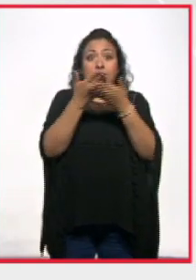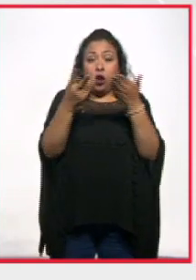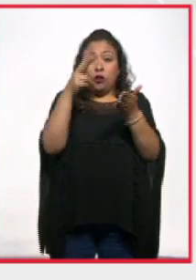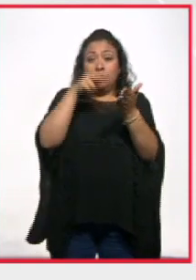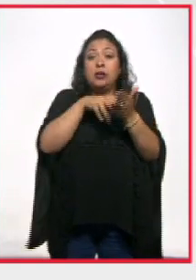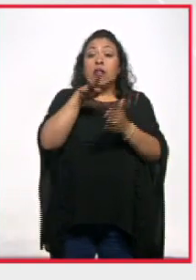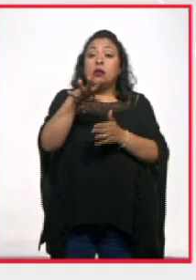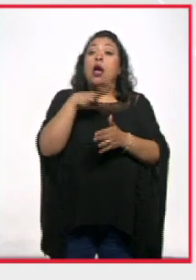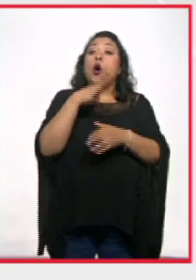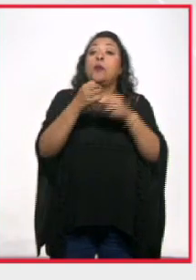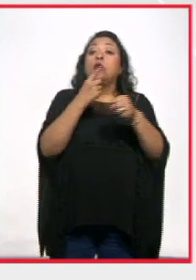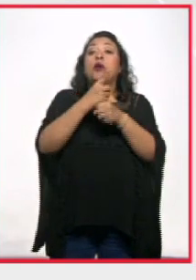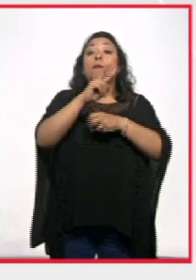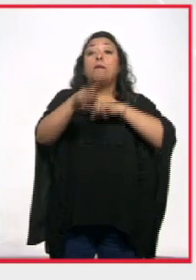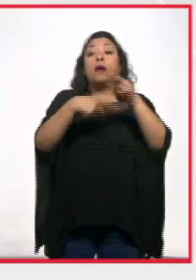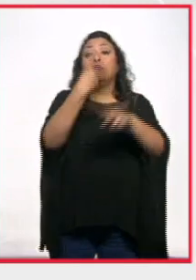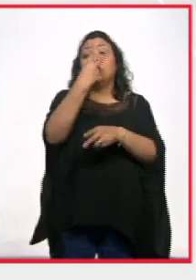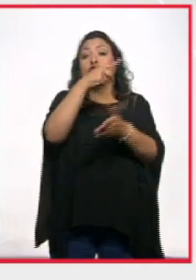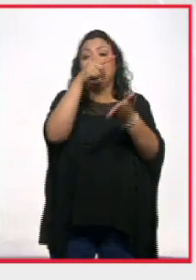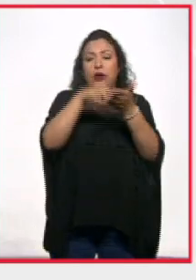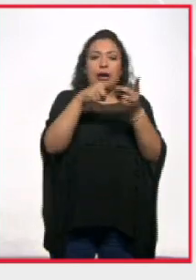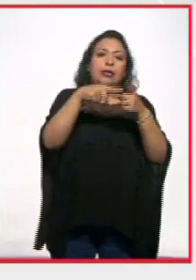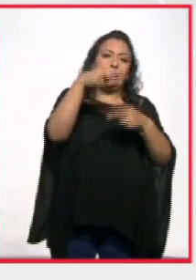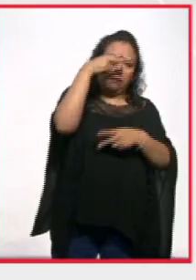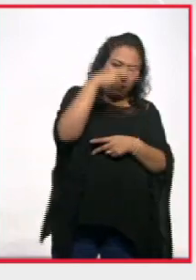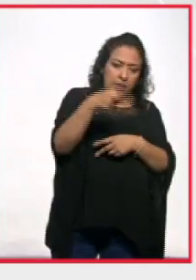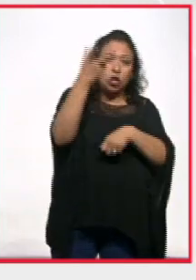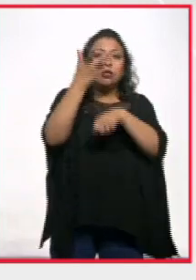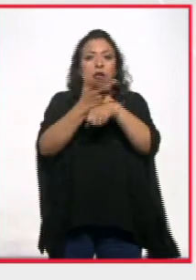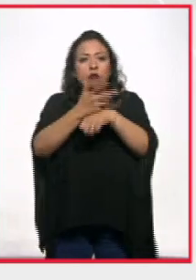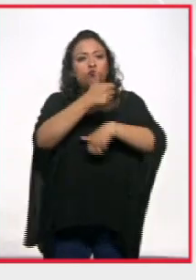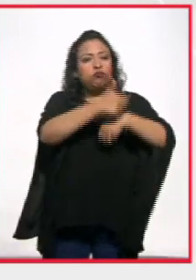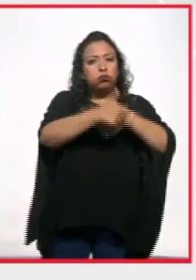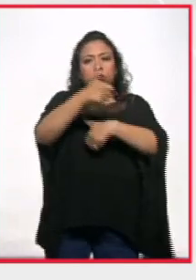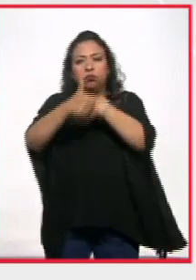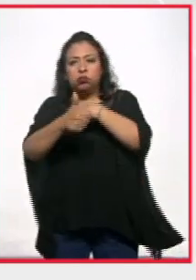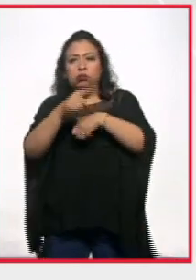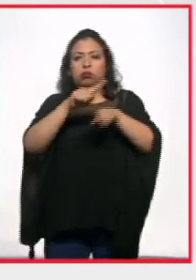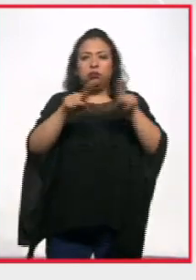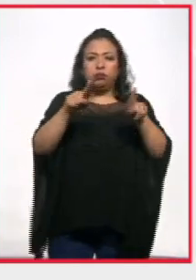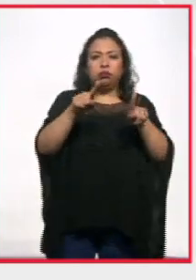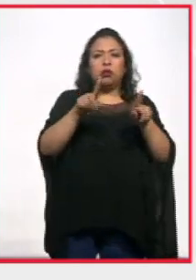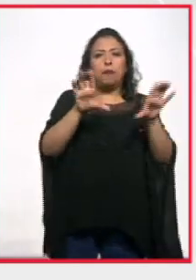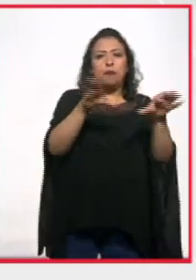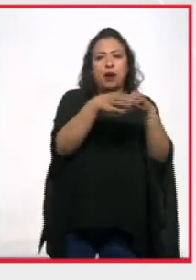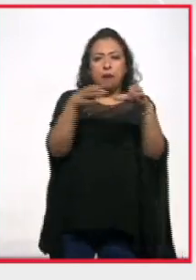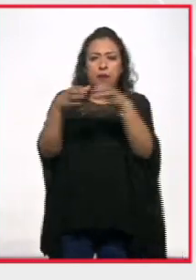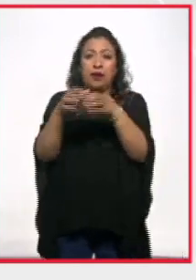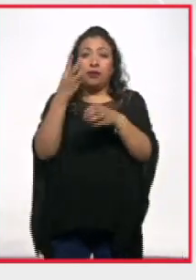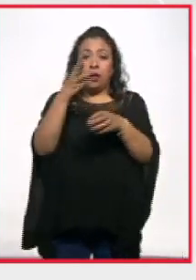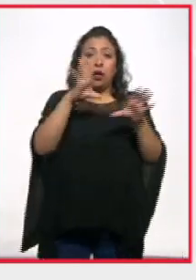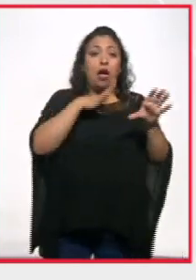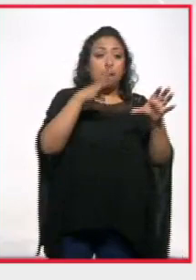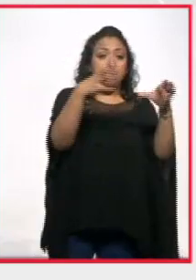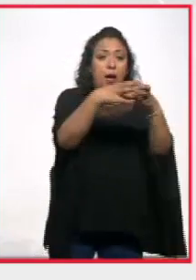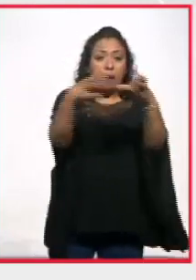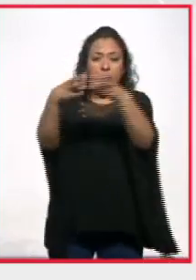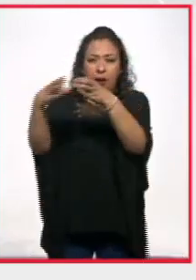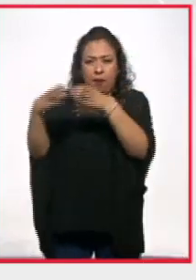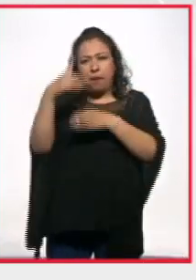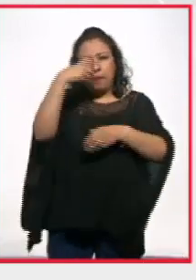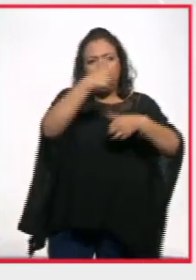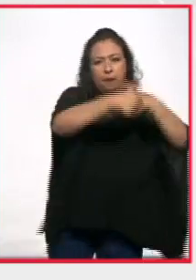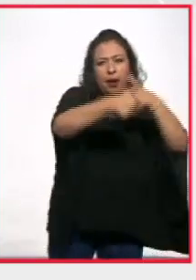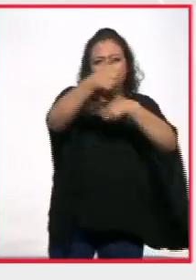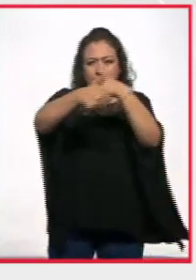la oportunidad de competir en dos sedes, México y Estados Unidos, en sus diferentes categorías. Son tres categorías diferentes. Ahora, es un proyecto